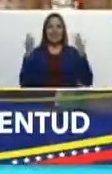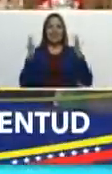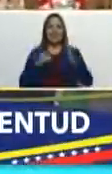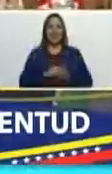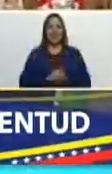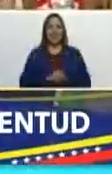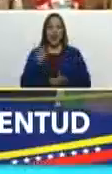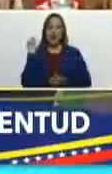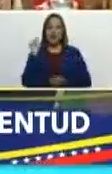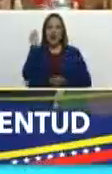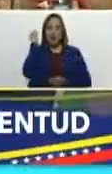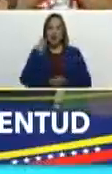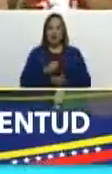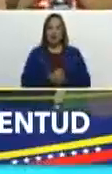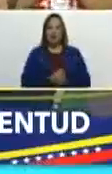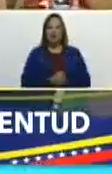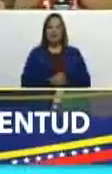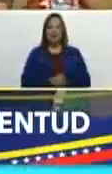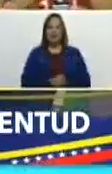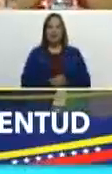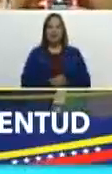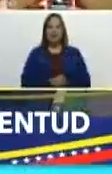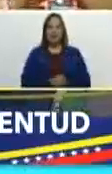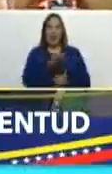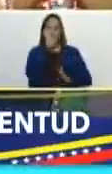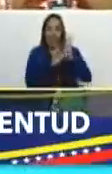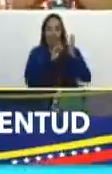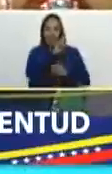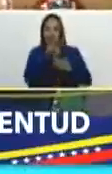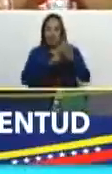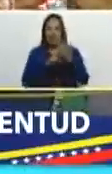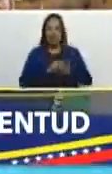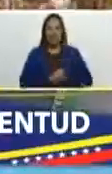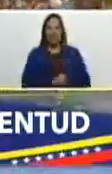¡Punto! Fondo blanco.